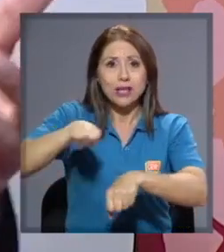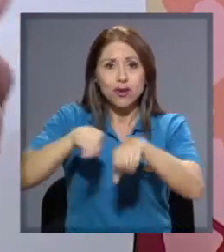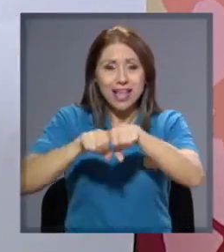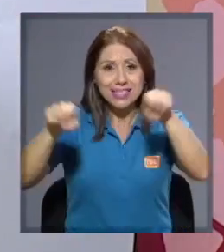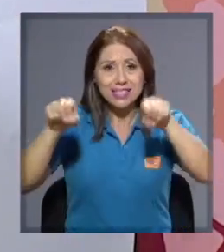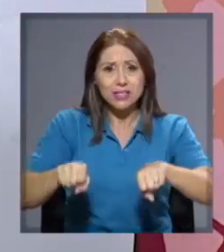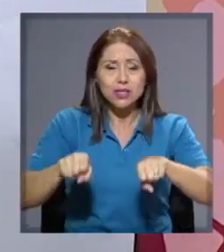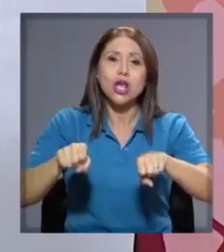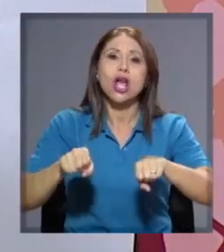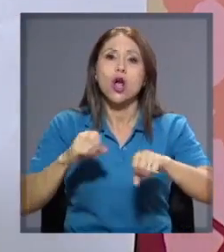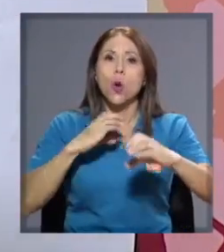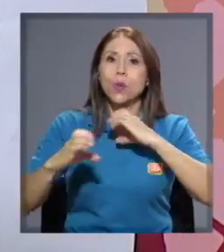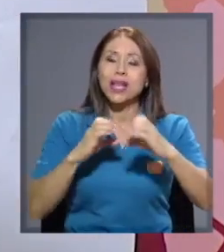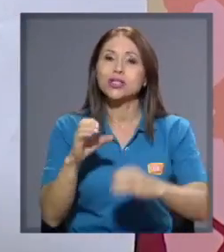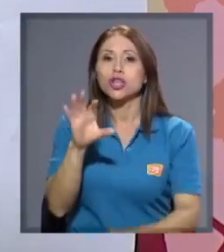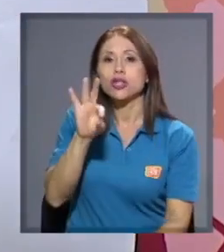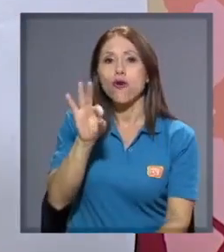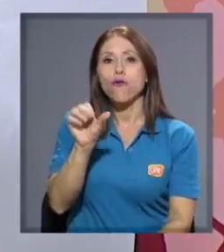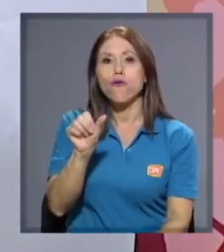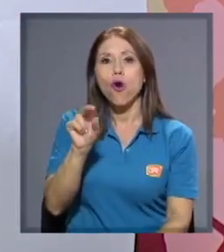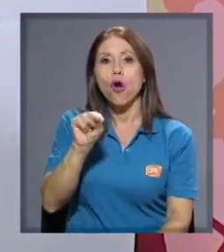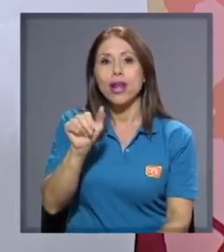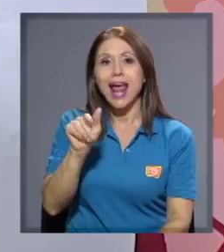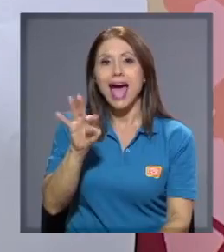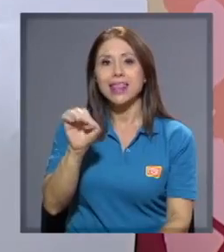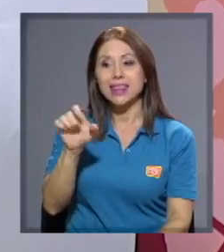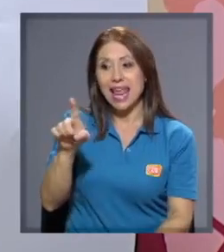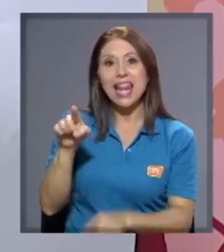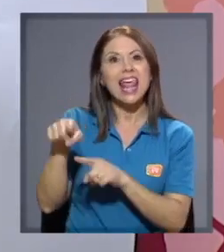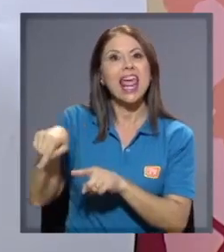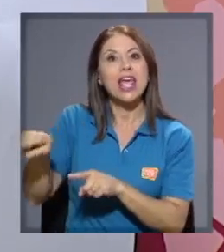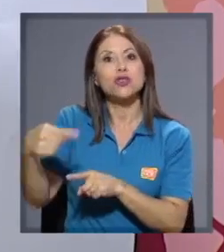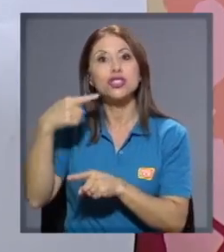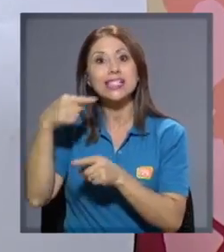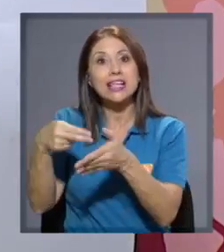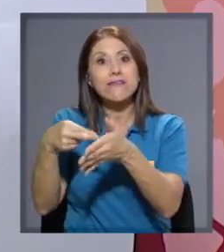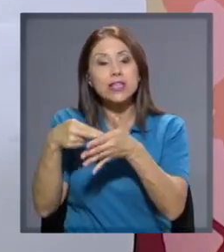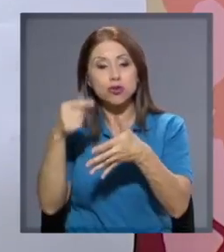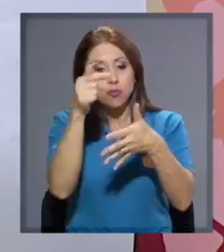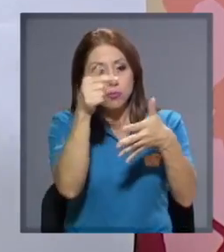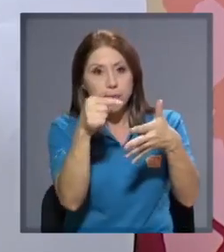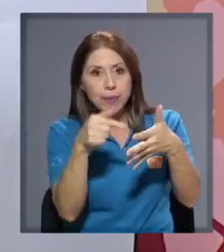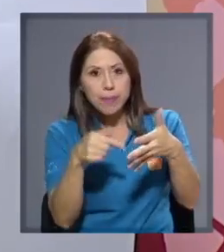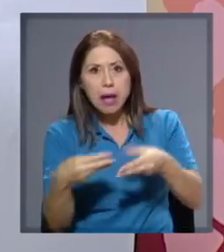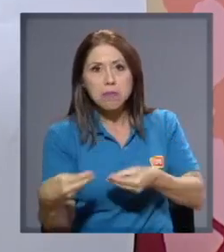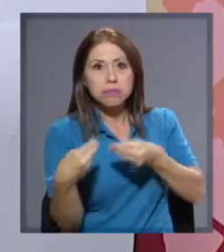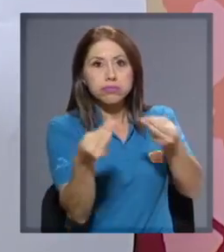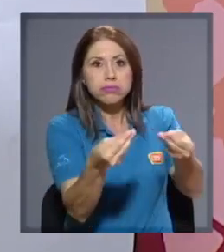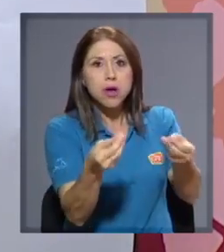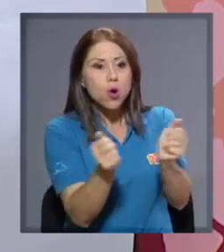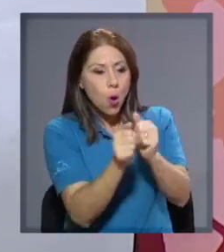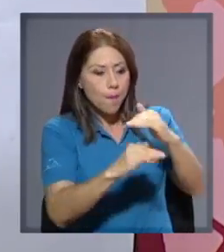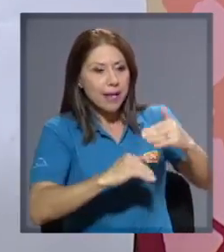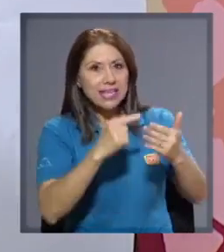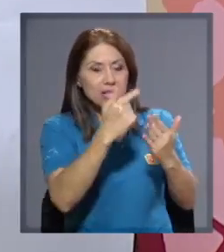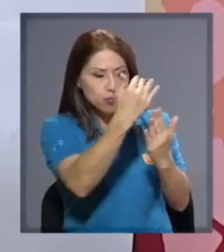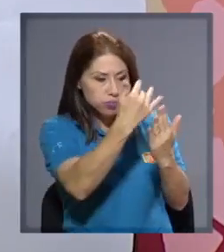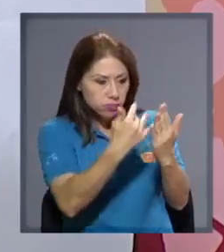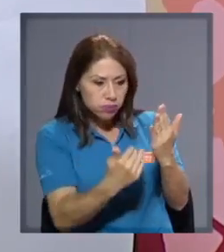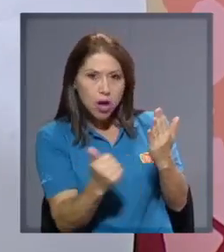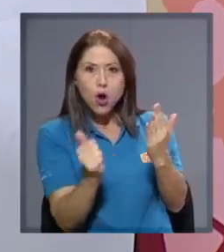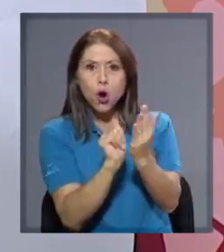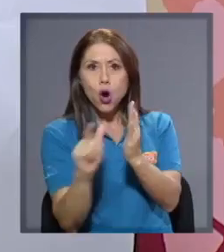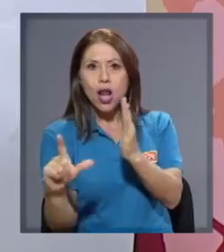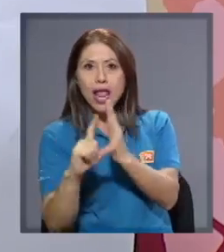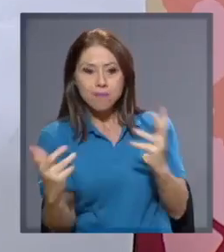ángel donde ellos les entregan cuáles son las especificaciones que tiene y pues a partir de eso con la legislación pues sale a concurso para